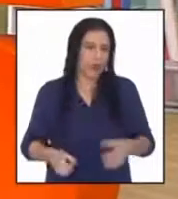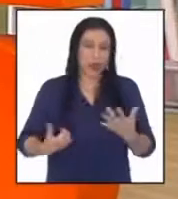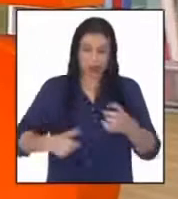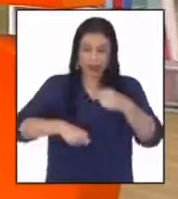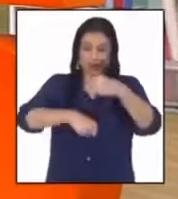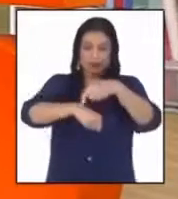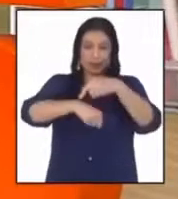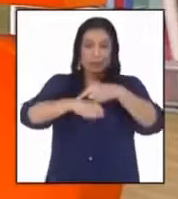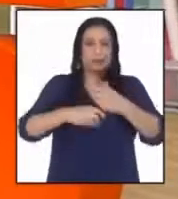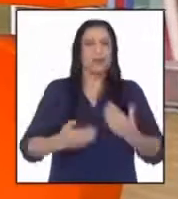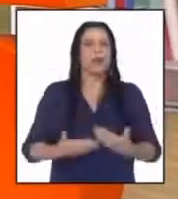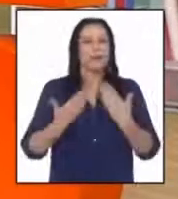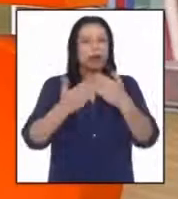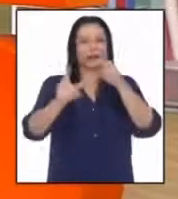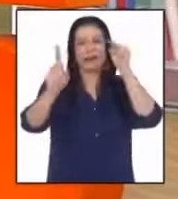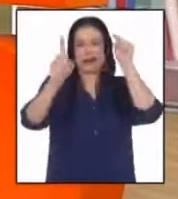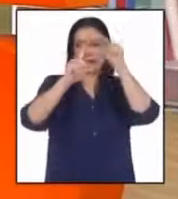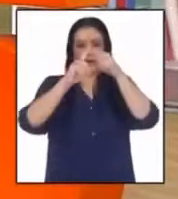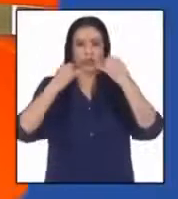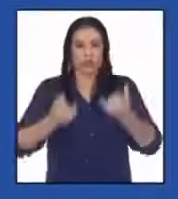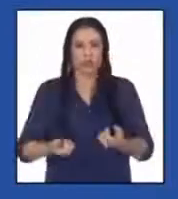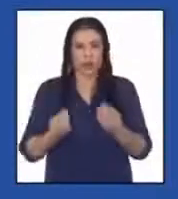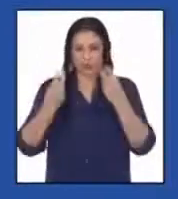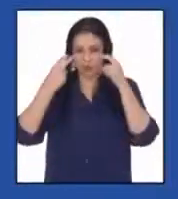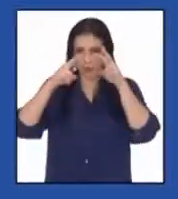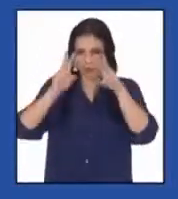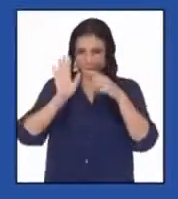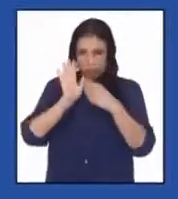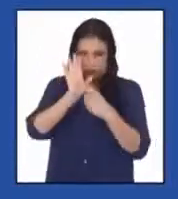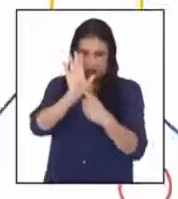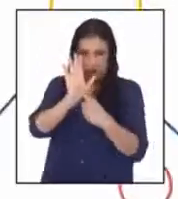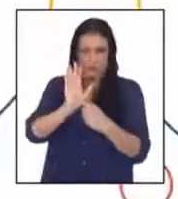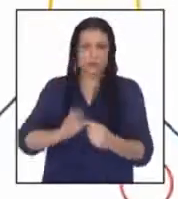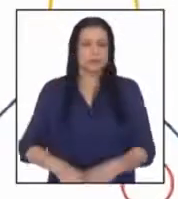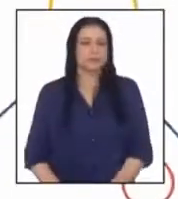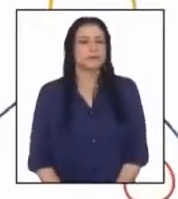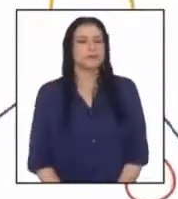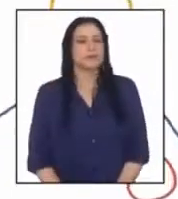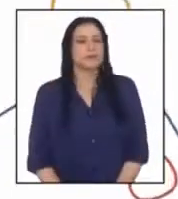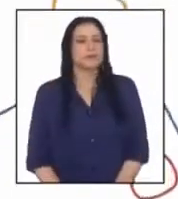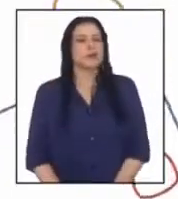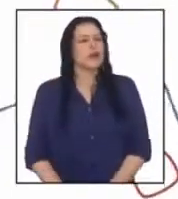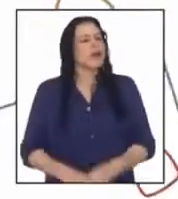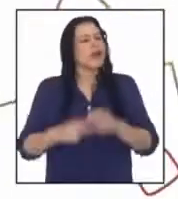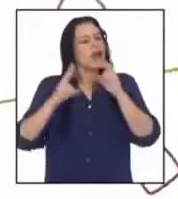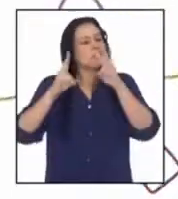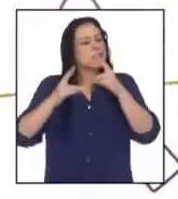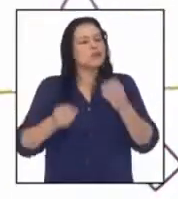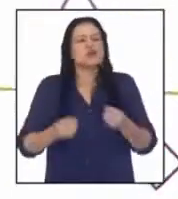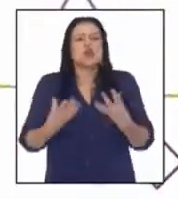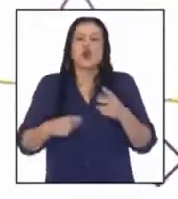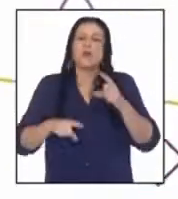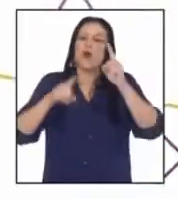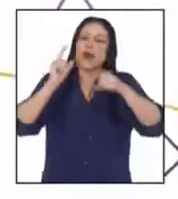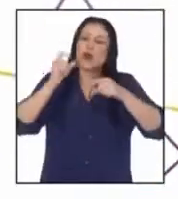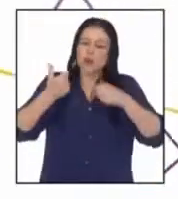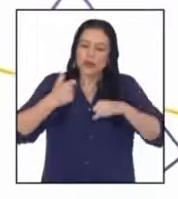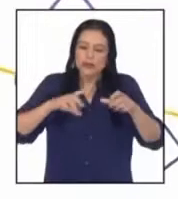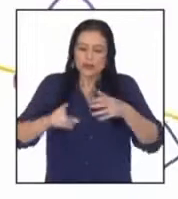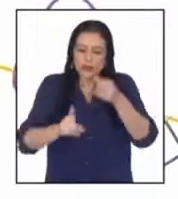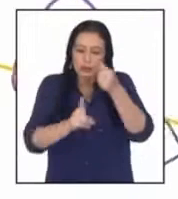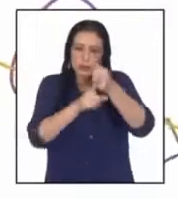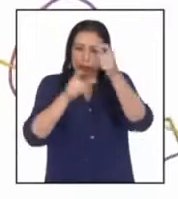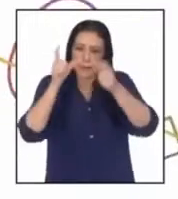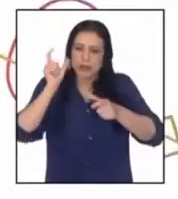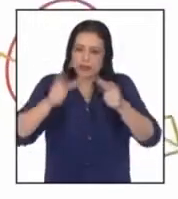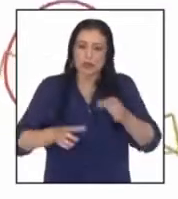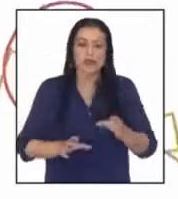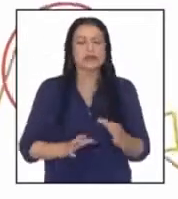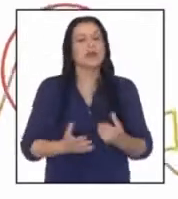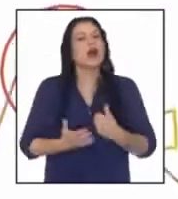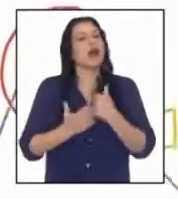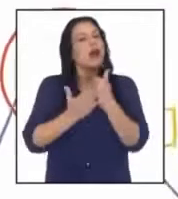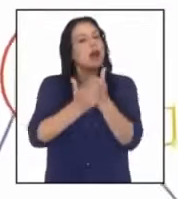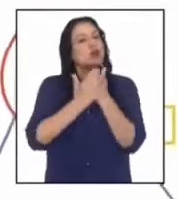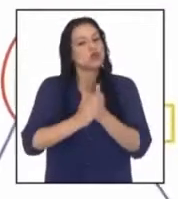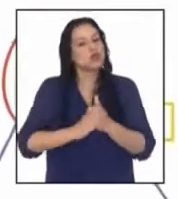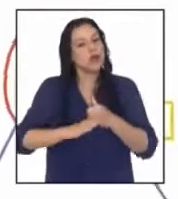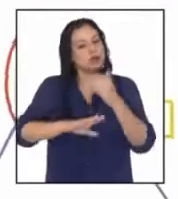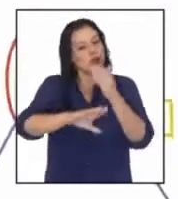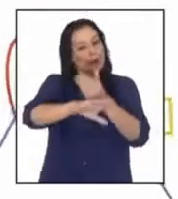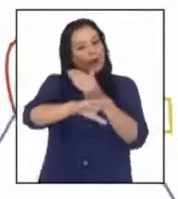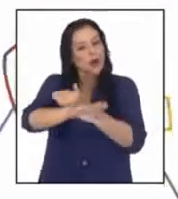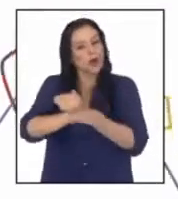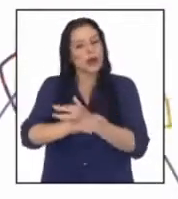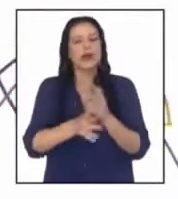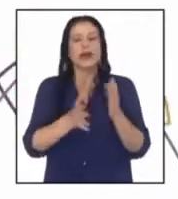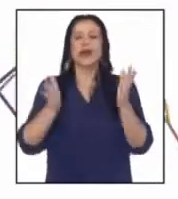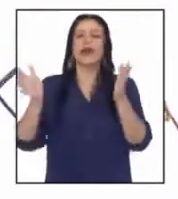Es momento de plantear el reto y dice así. Hemos visto cómo algunas acciones de las personas han generado mejoras en la calidad